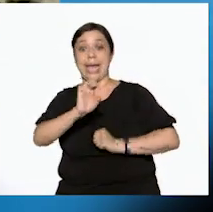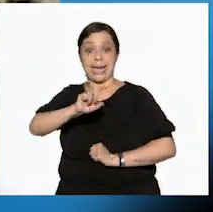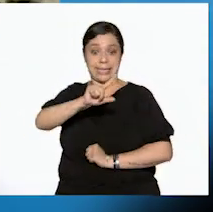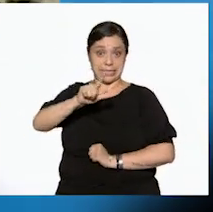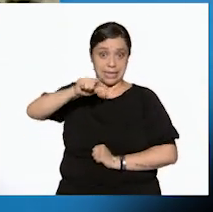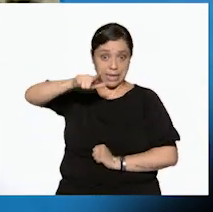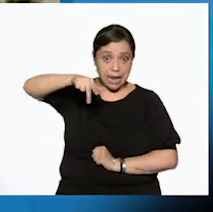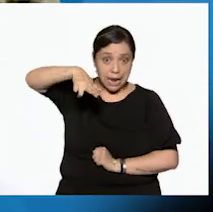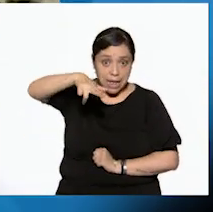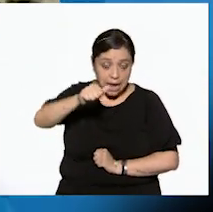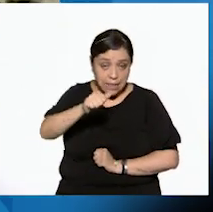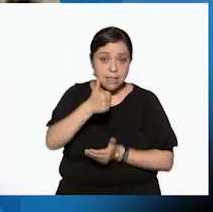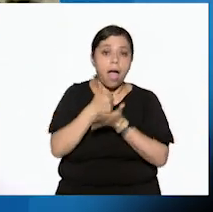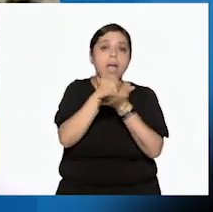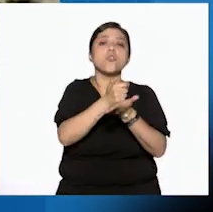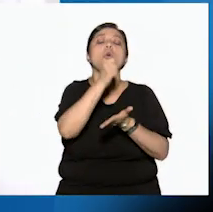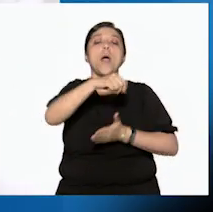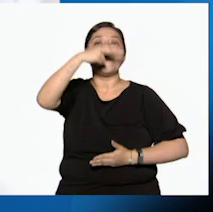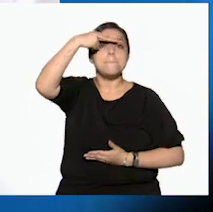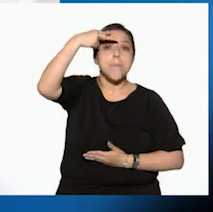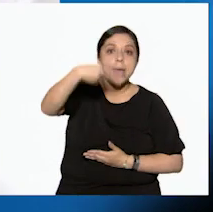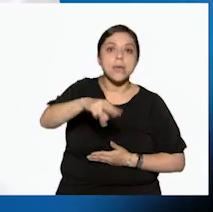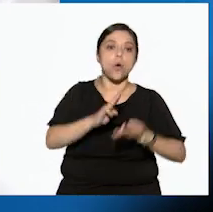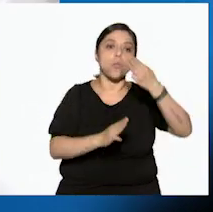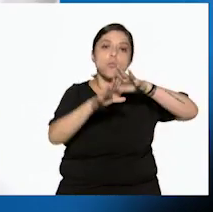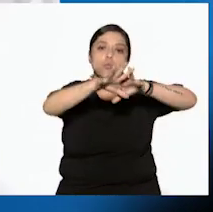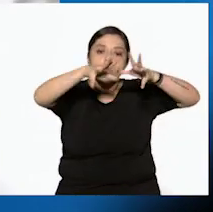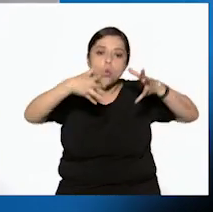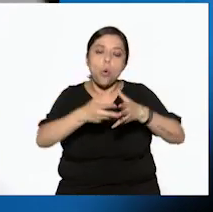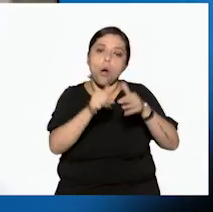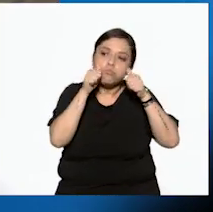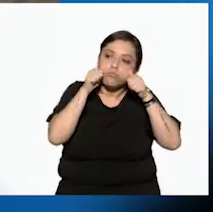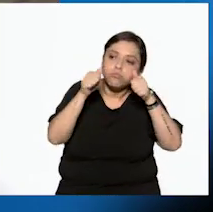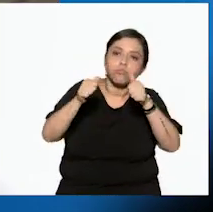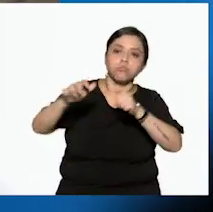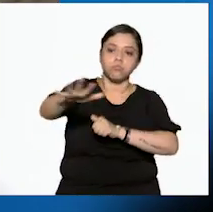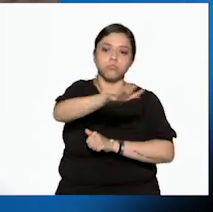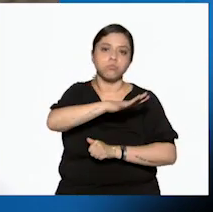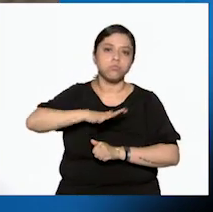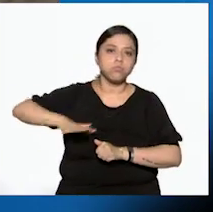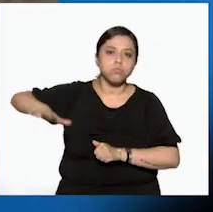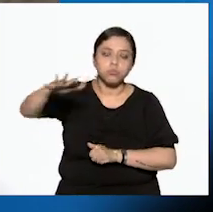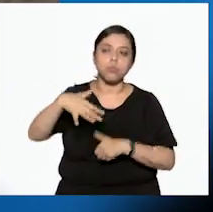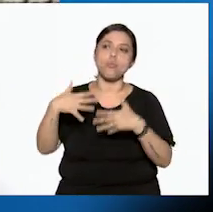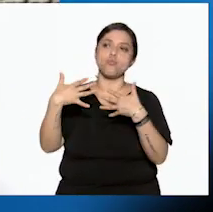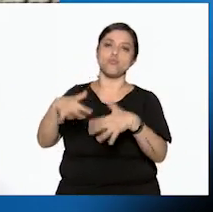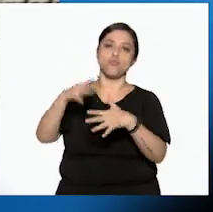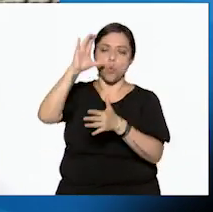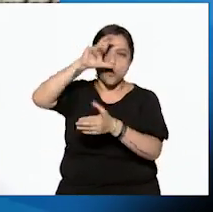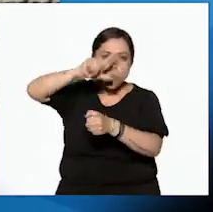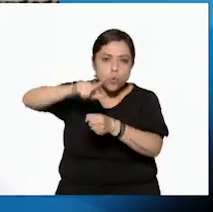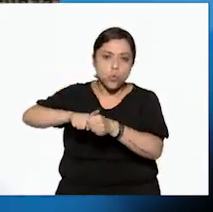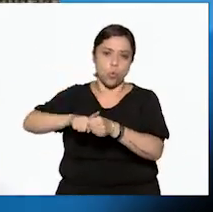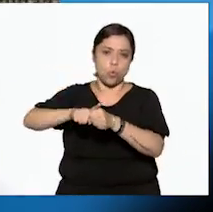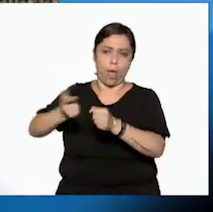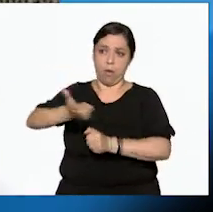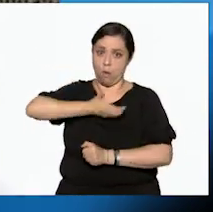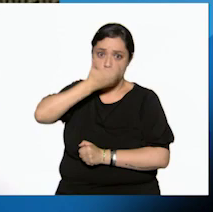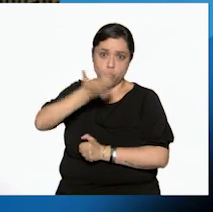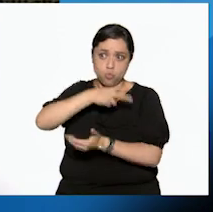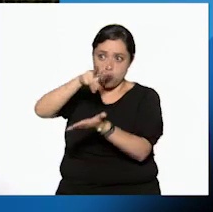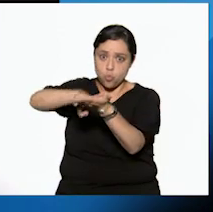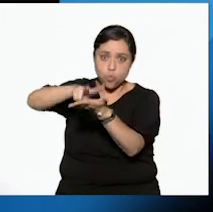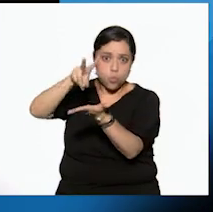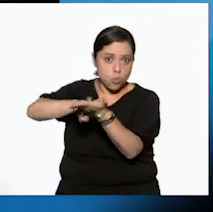zapatista permitió que México y el mundo voltearan a verlos y reconocieran su existencia, su cultura y sus tradiciones,